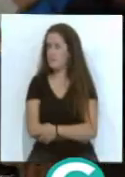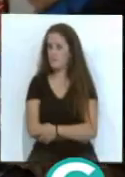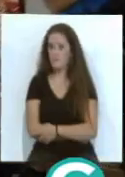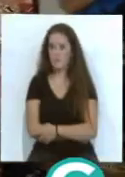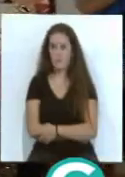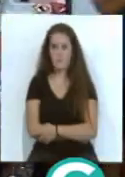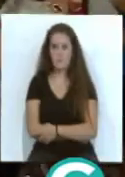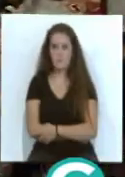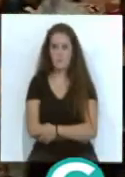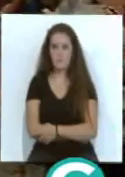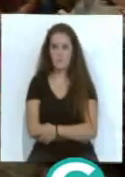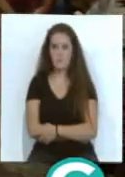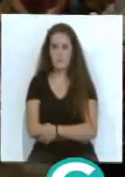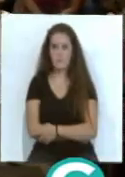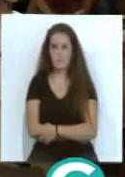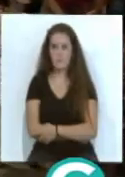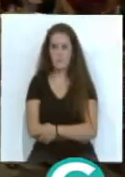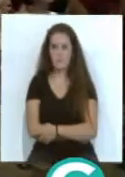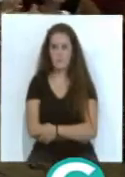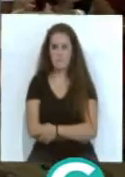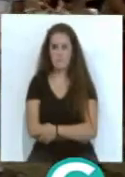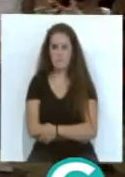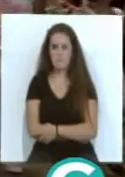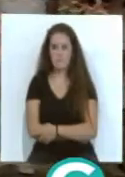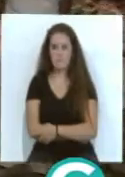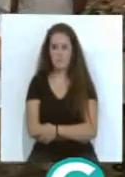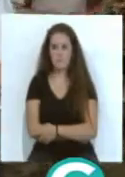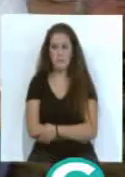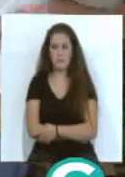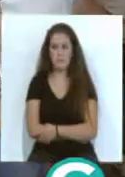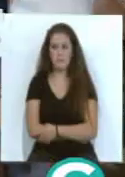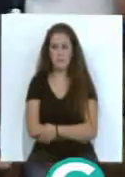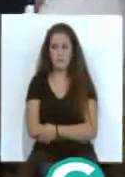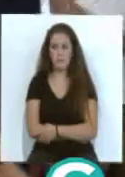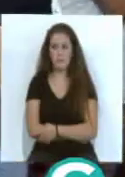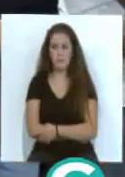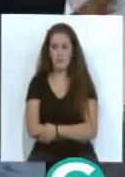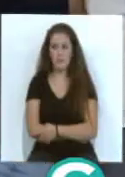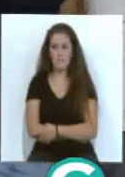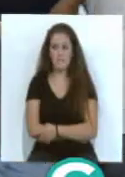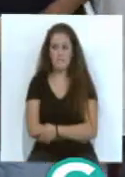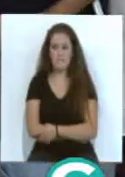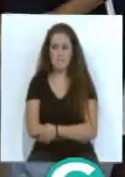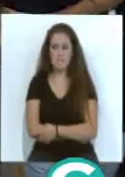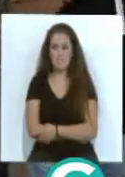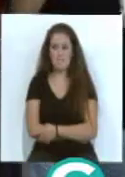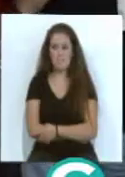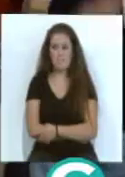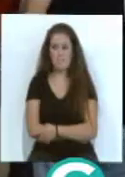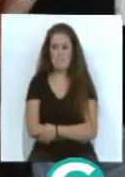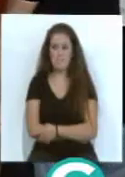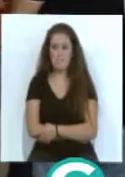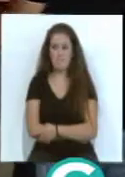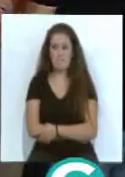sales. Sale de la bahía, bahía de Caí, Caí de mi vía,